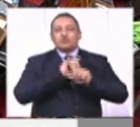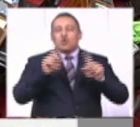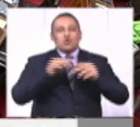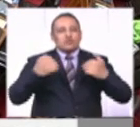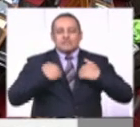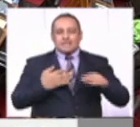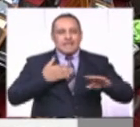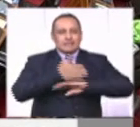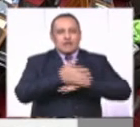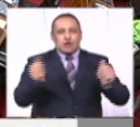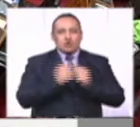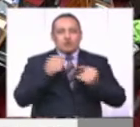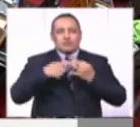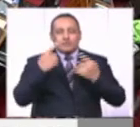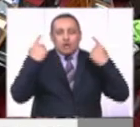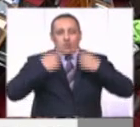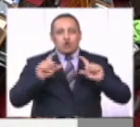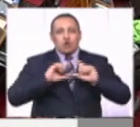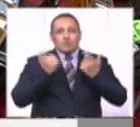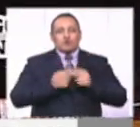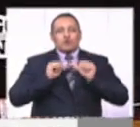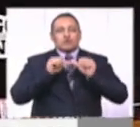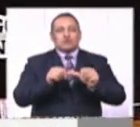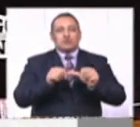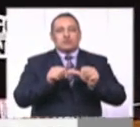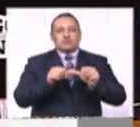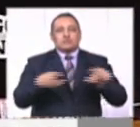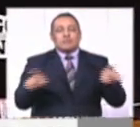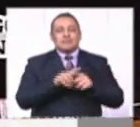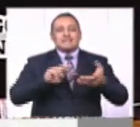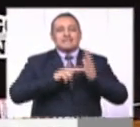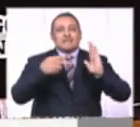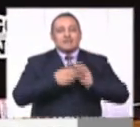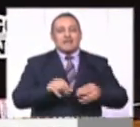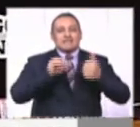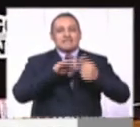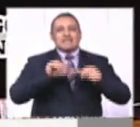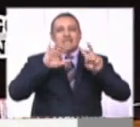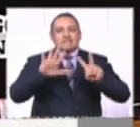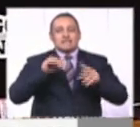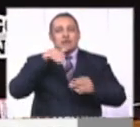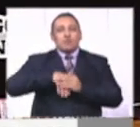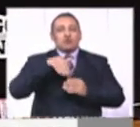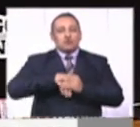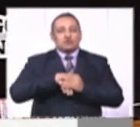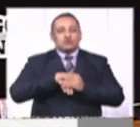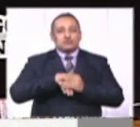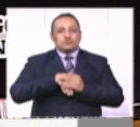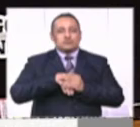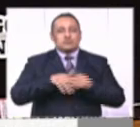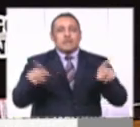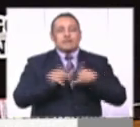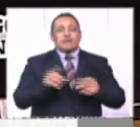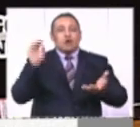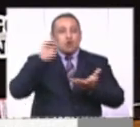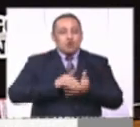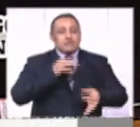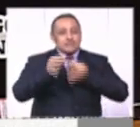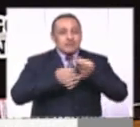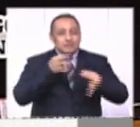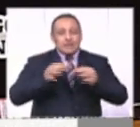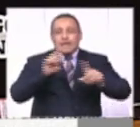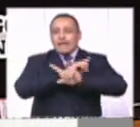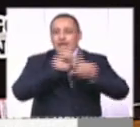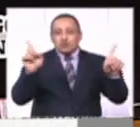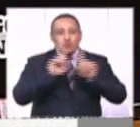participación de los integrantes de la comisión permanente es decir 67 votos se reitera que